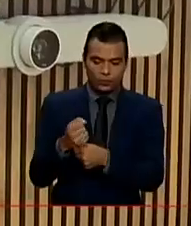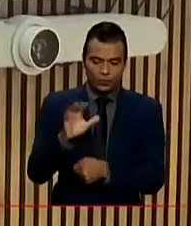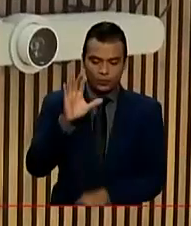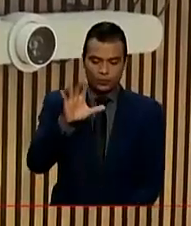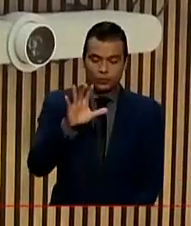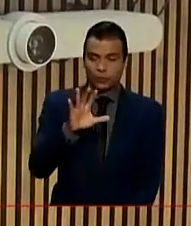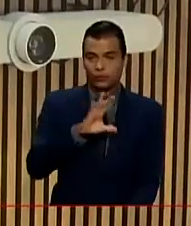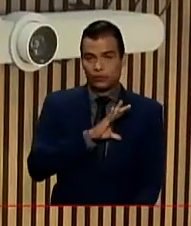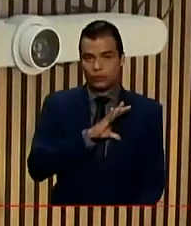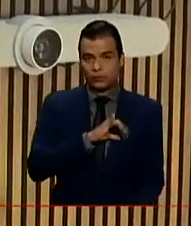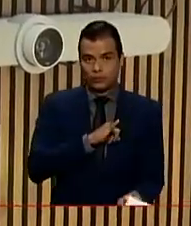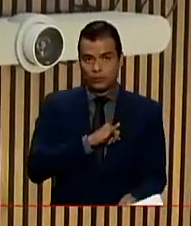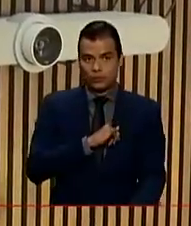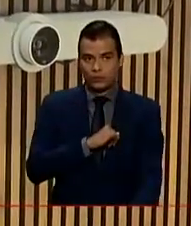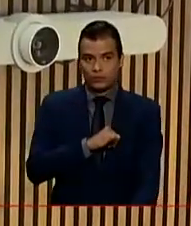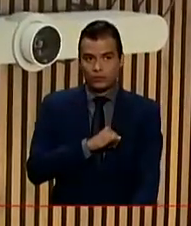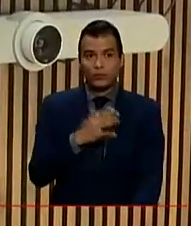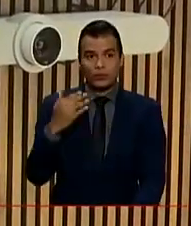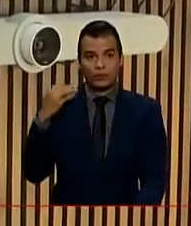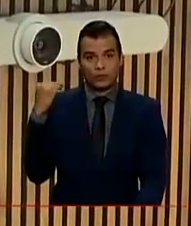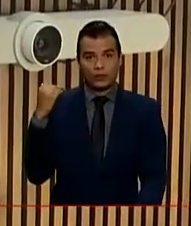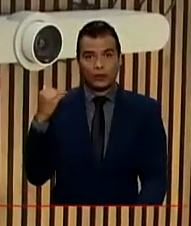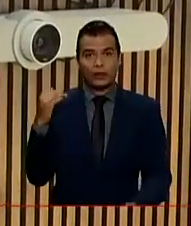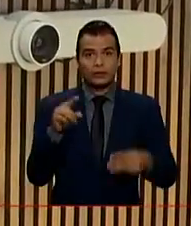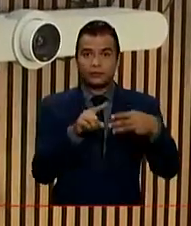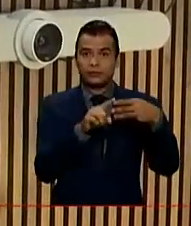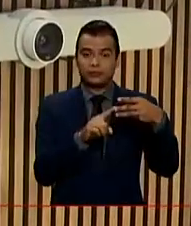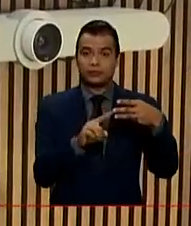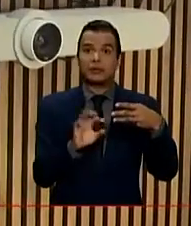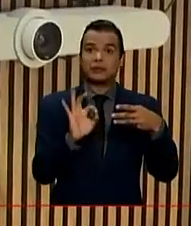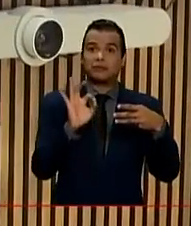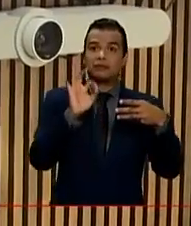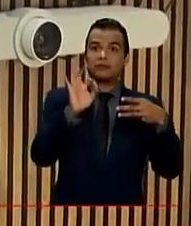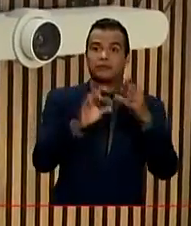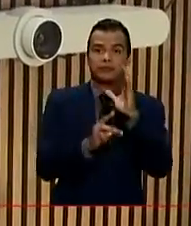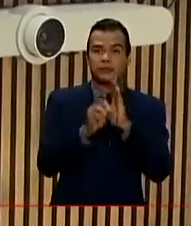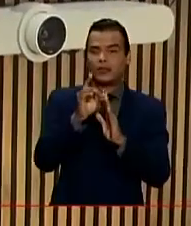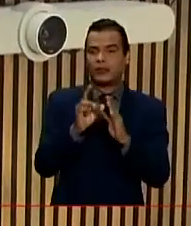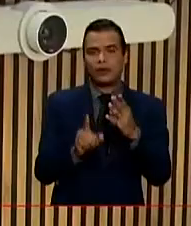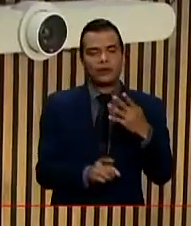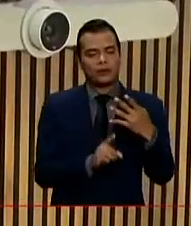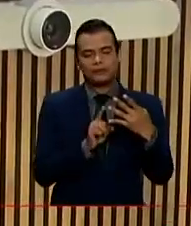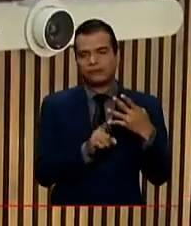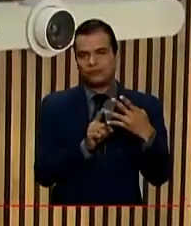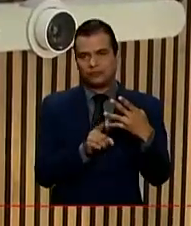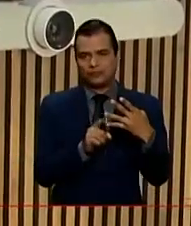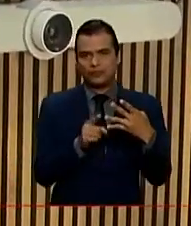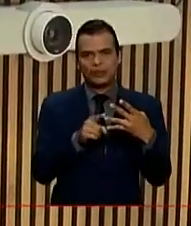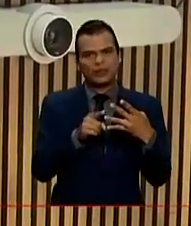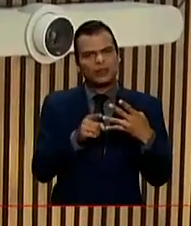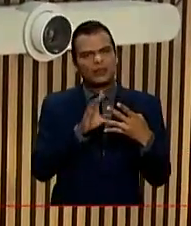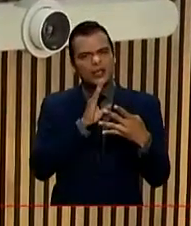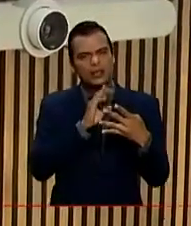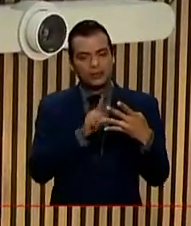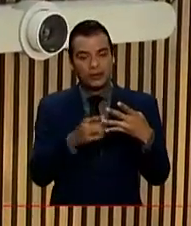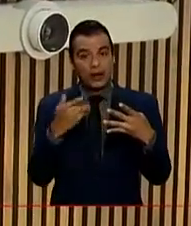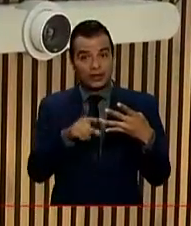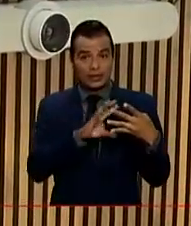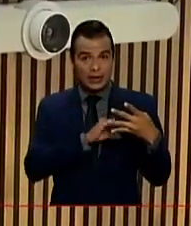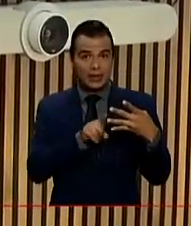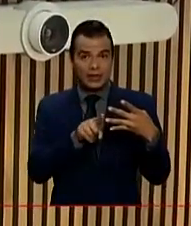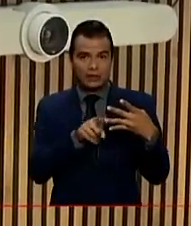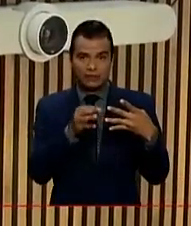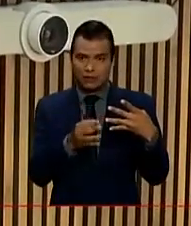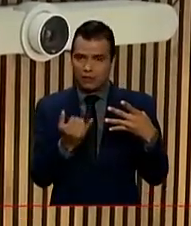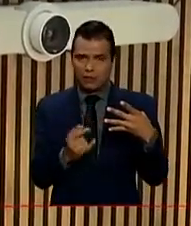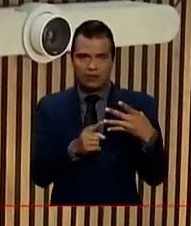ranking, ocupando el cuarto lugar, siendo desplazada por una ciudad como Tunja. Pero esto sin duda preocupa porque se espera